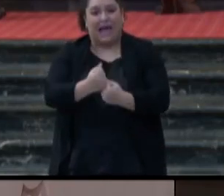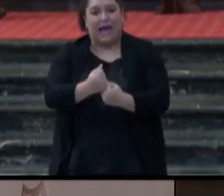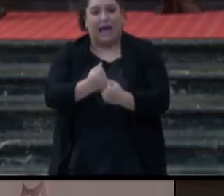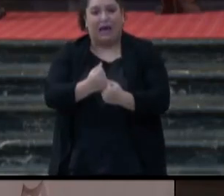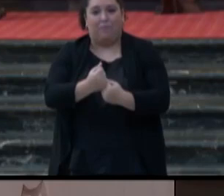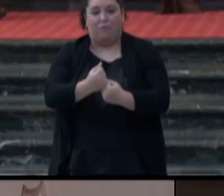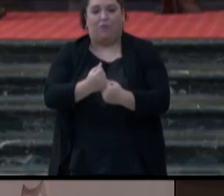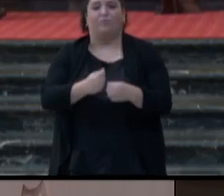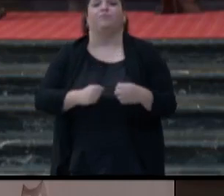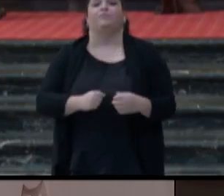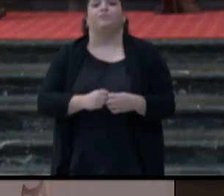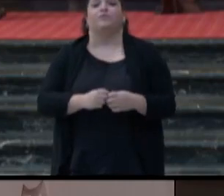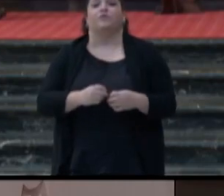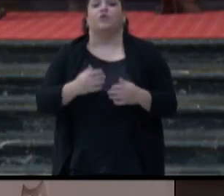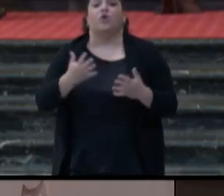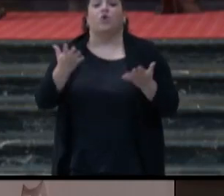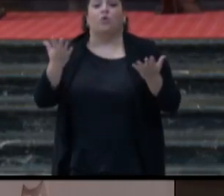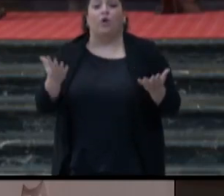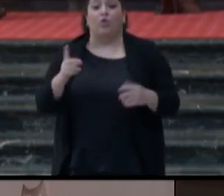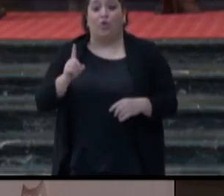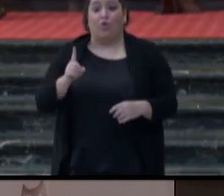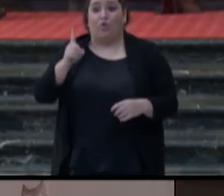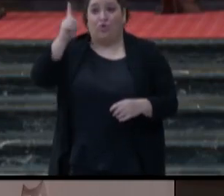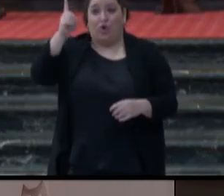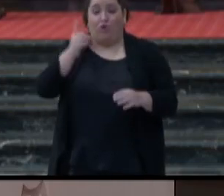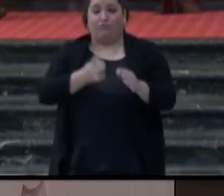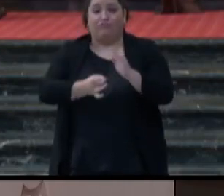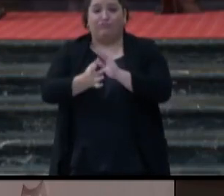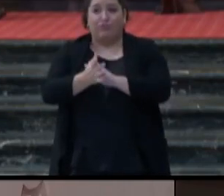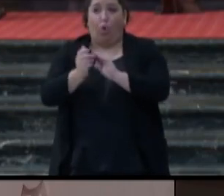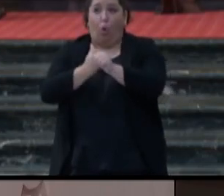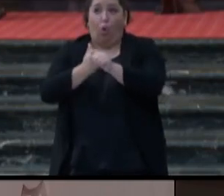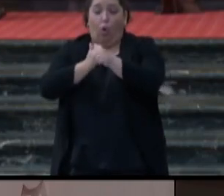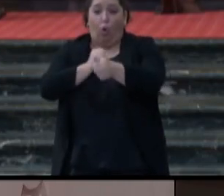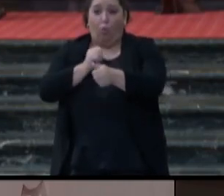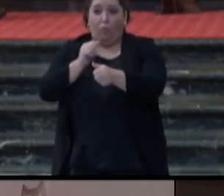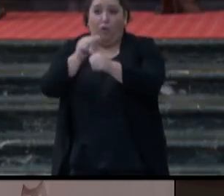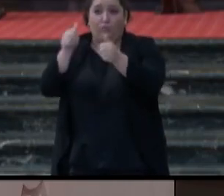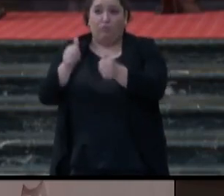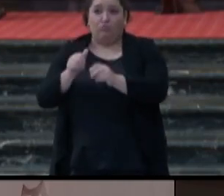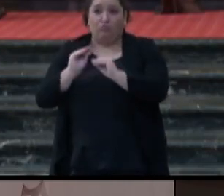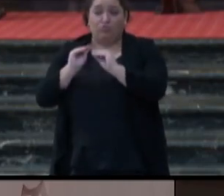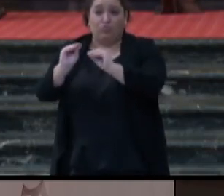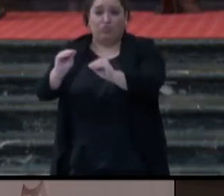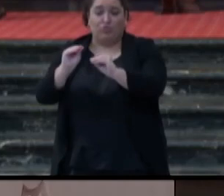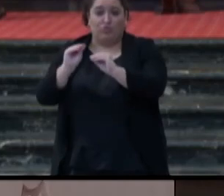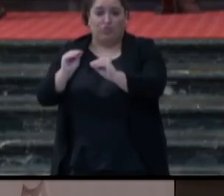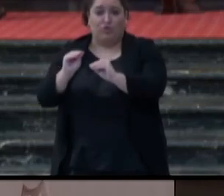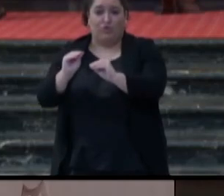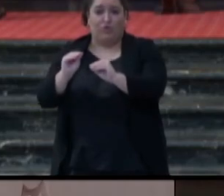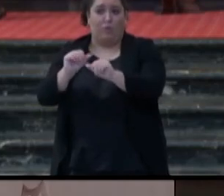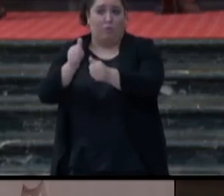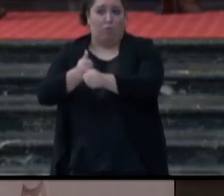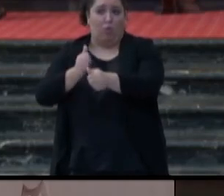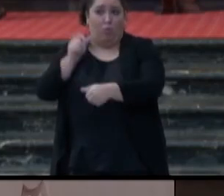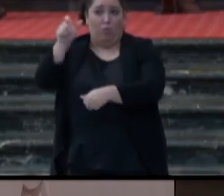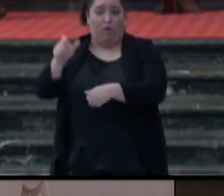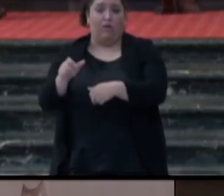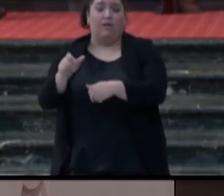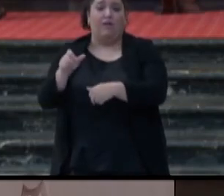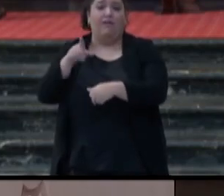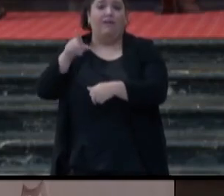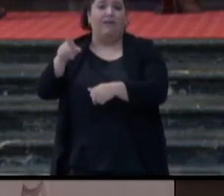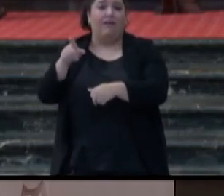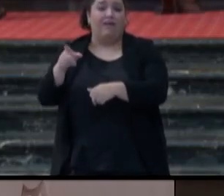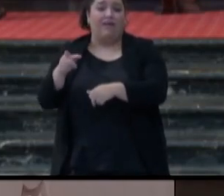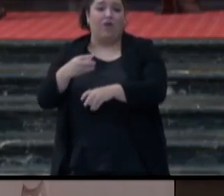superlativo cuando Dios nos ha creado a su imagen y y su imagen y semejanza nos ha hecho